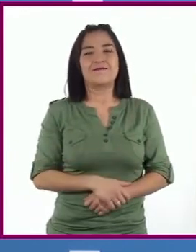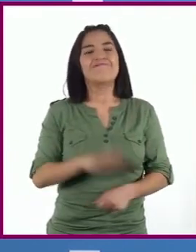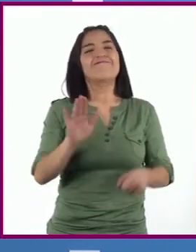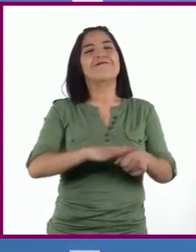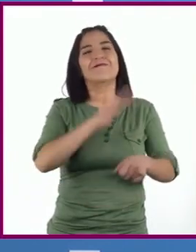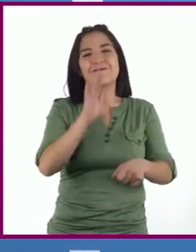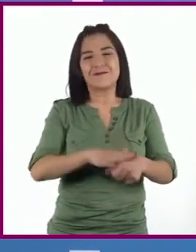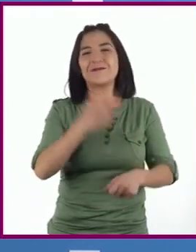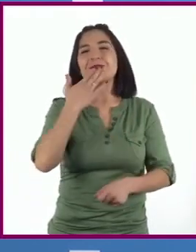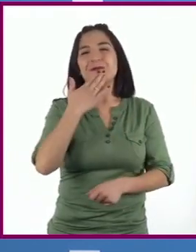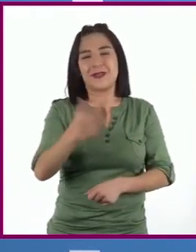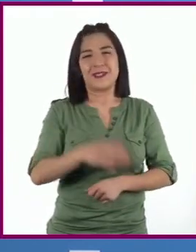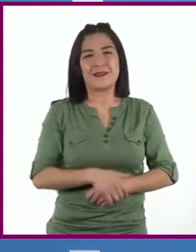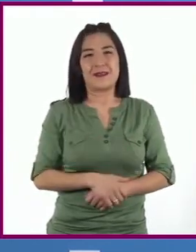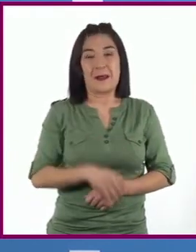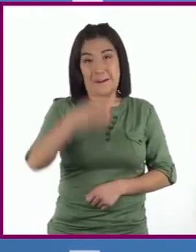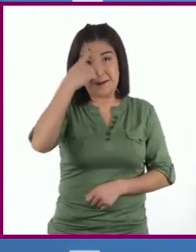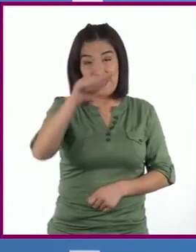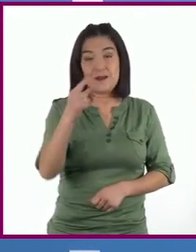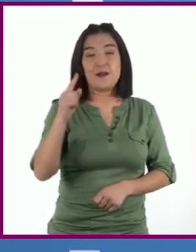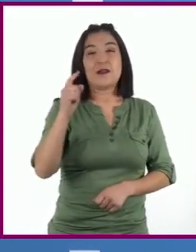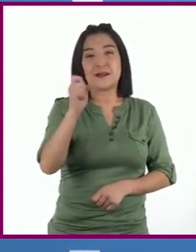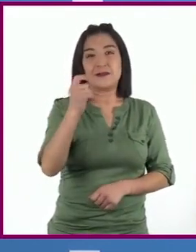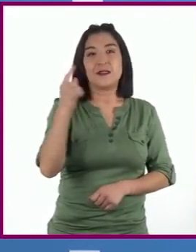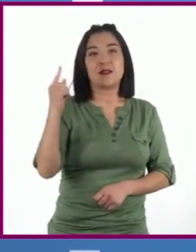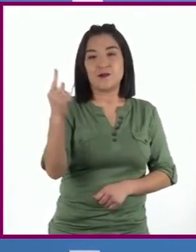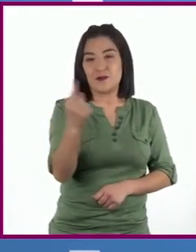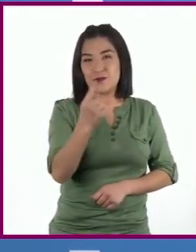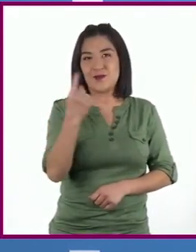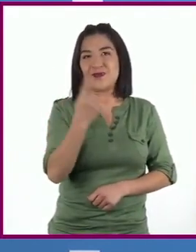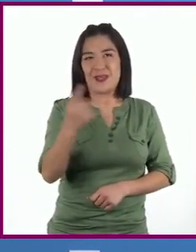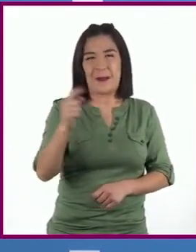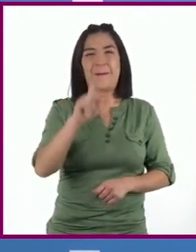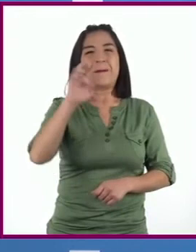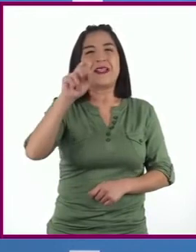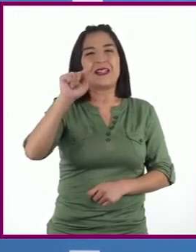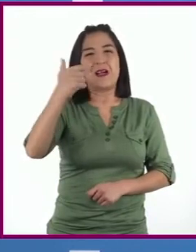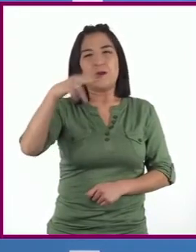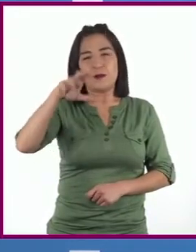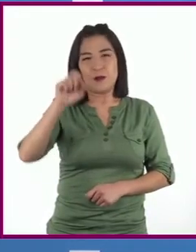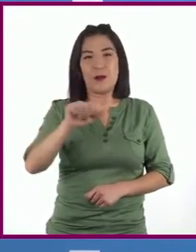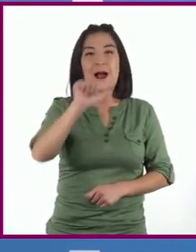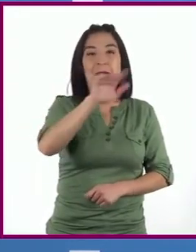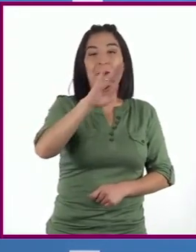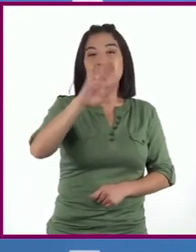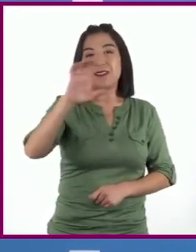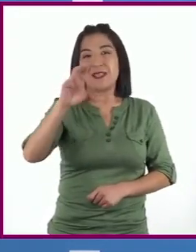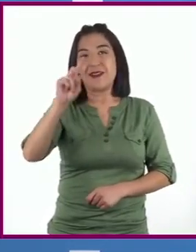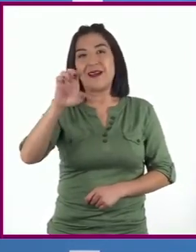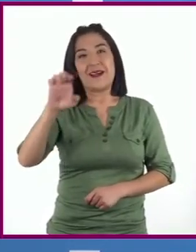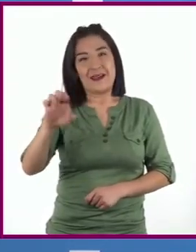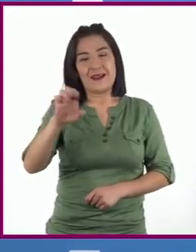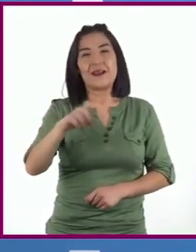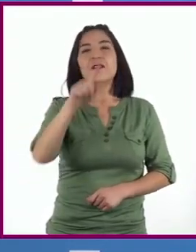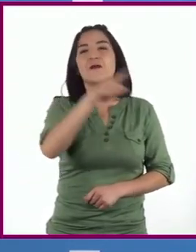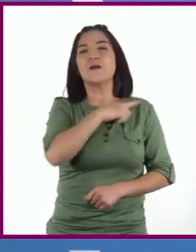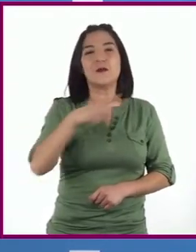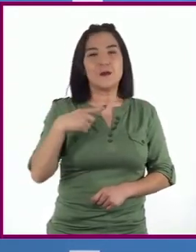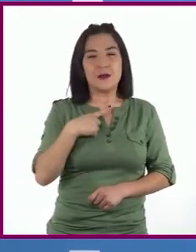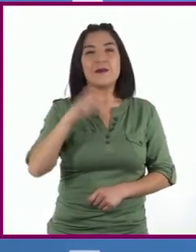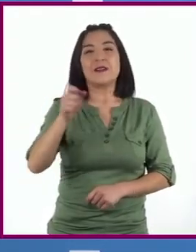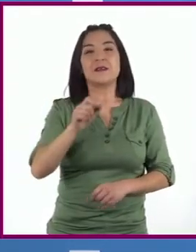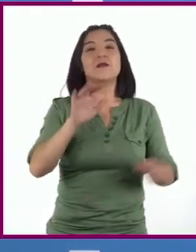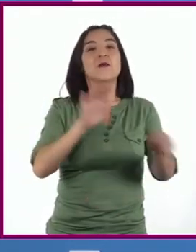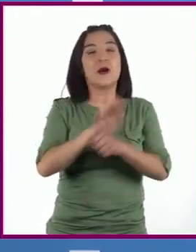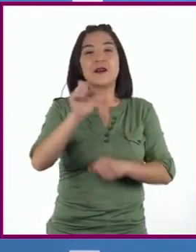Correcto. Para rotar el pentágono A, B, C, D, E, tendrían que tomar